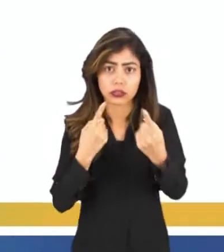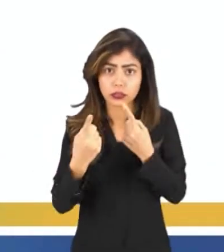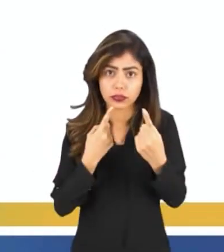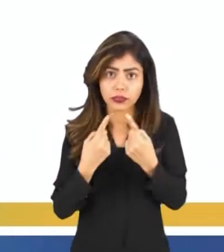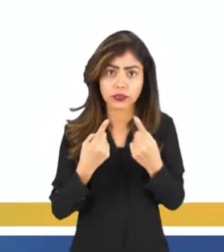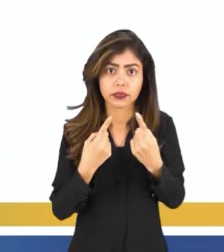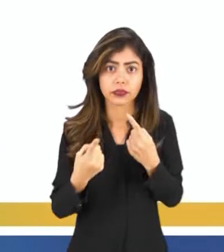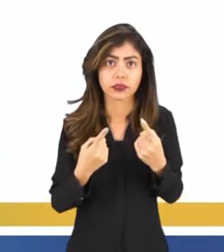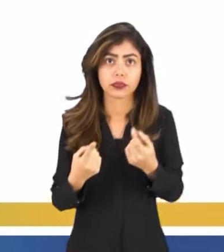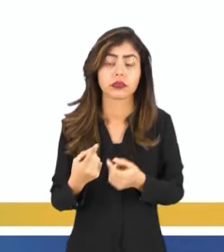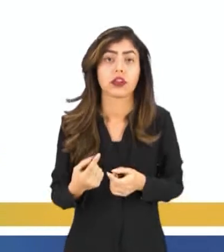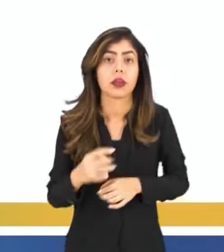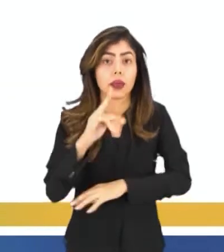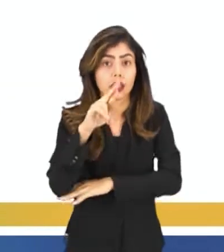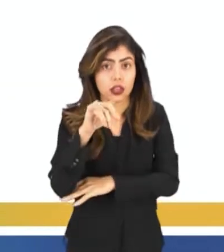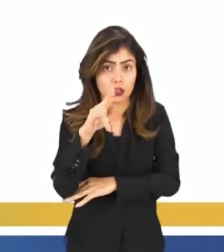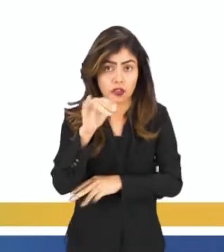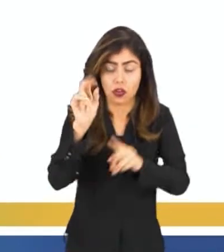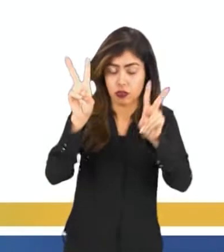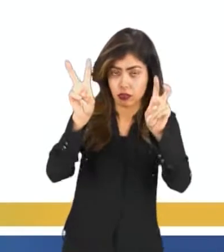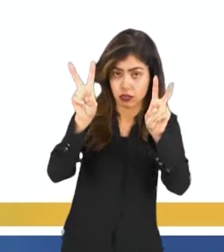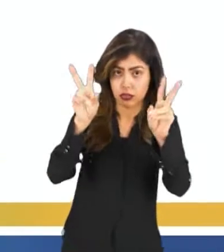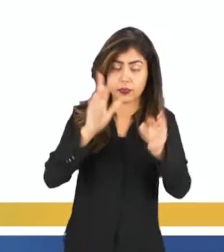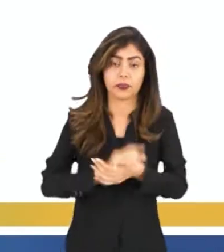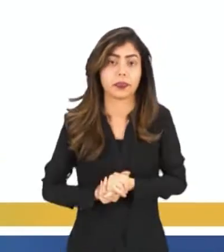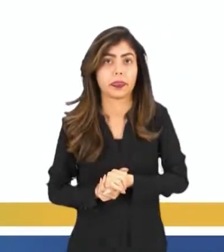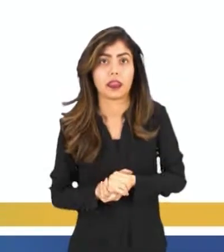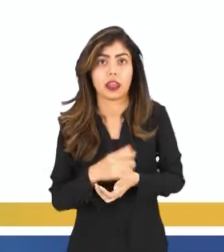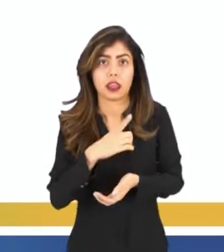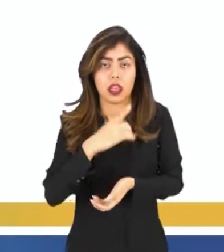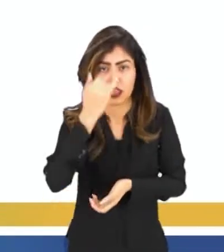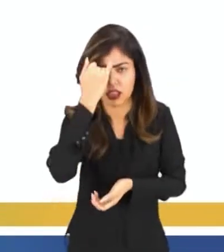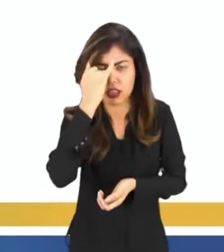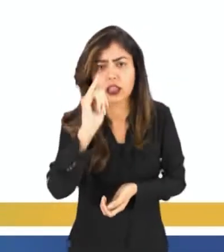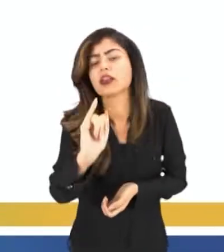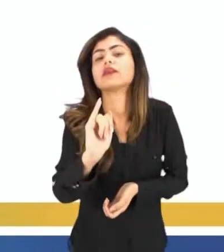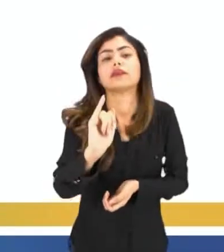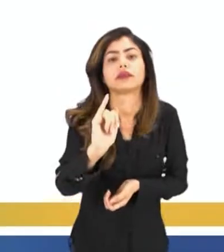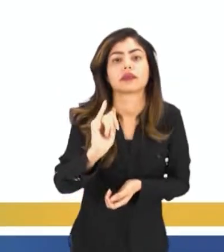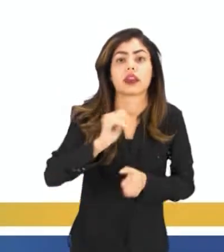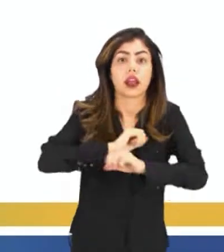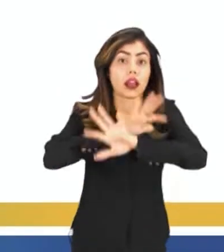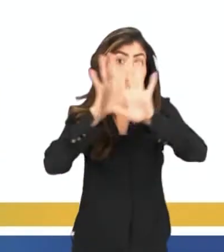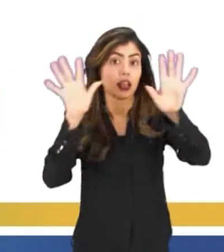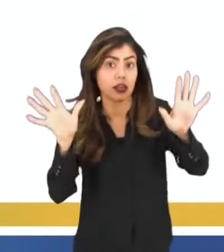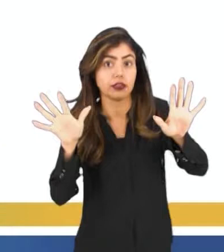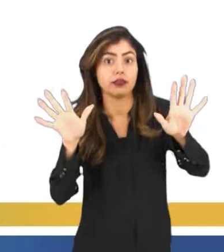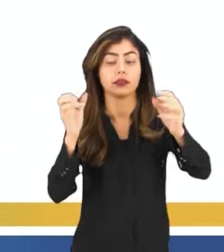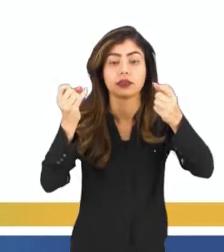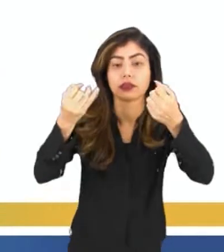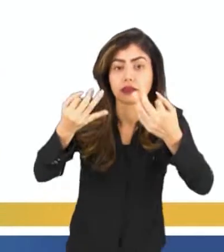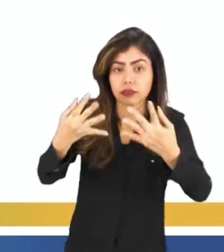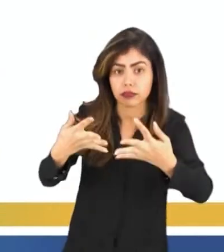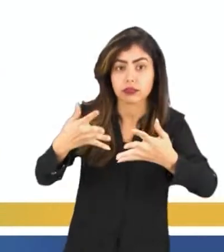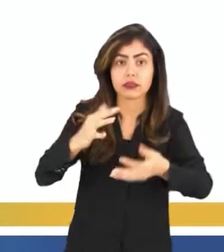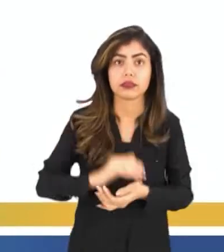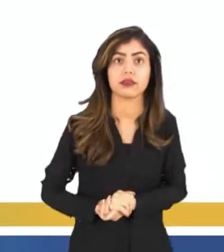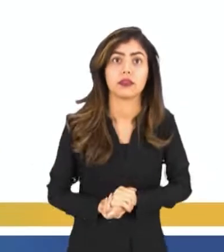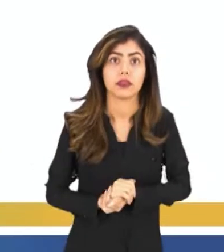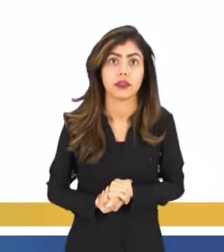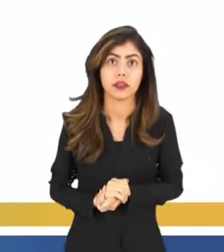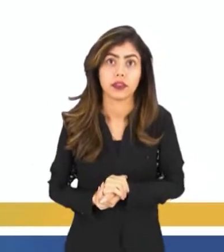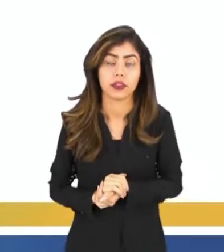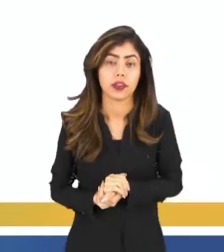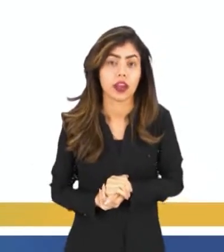para introducir un tema para añadir ideas para aclarar o explicar para